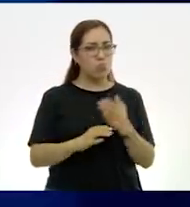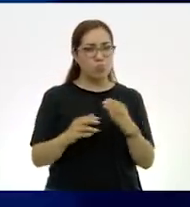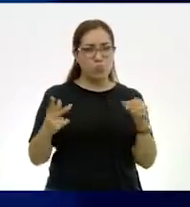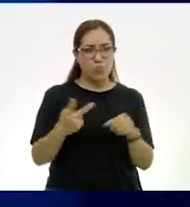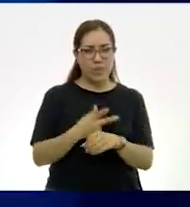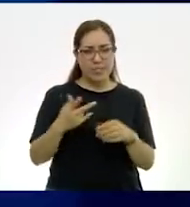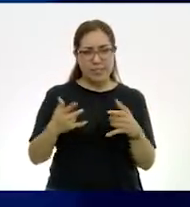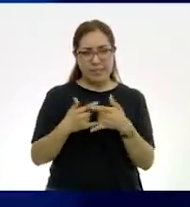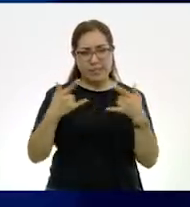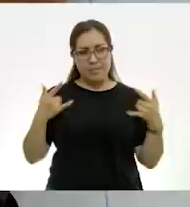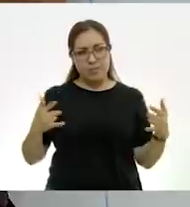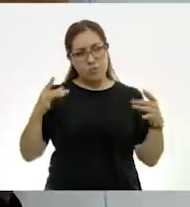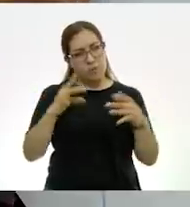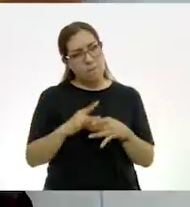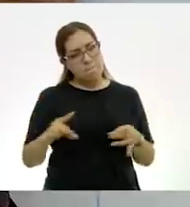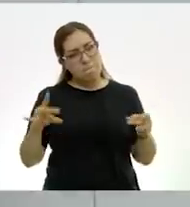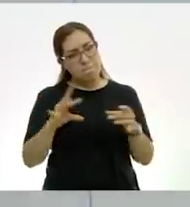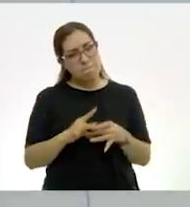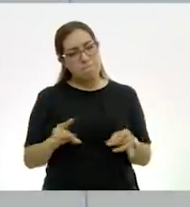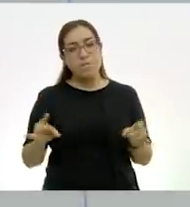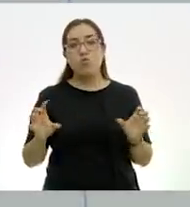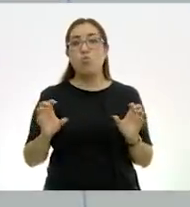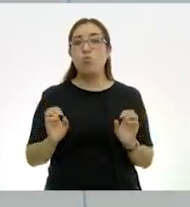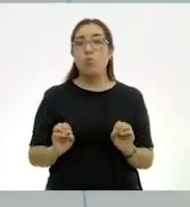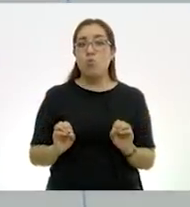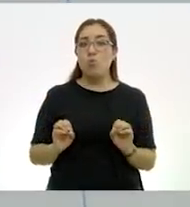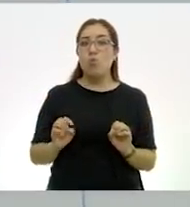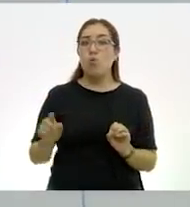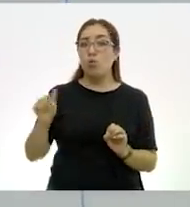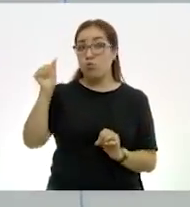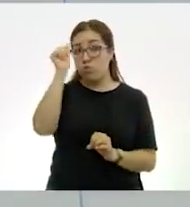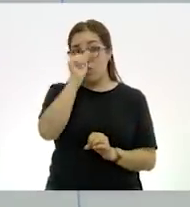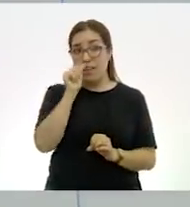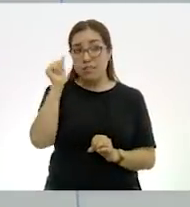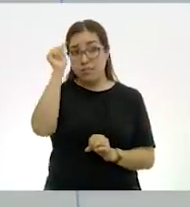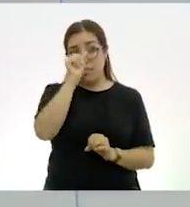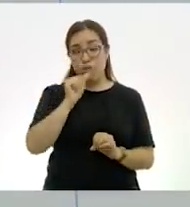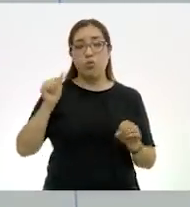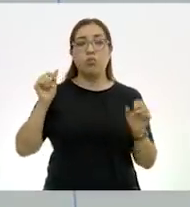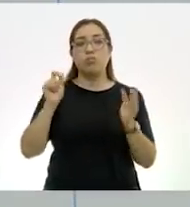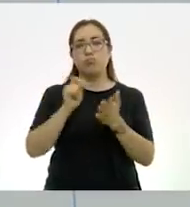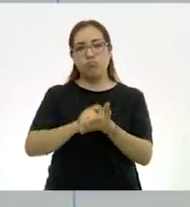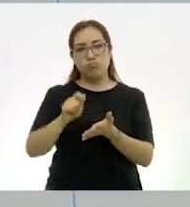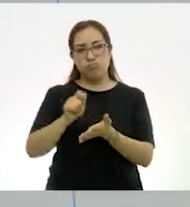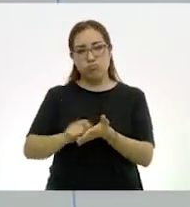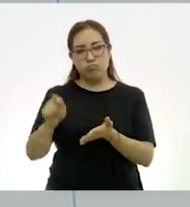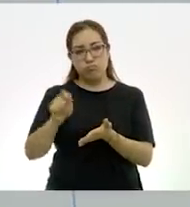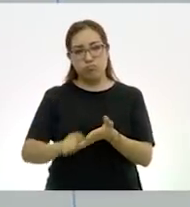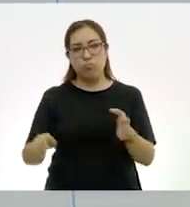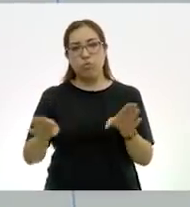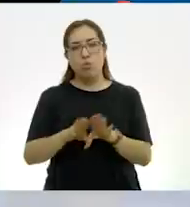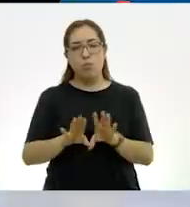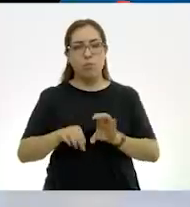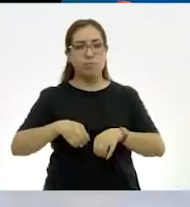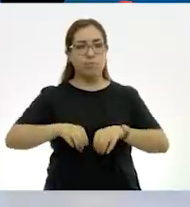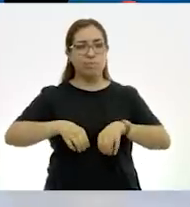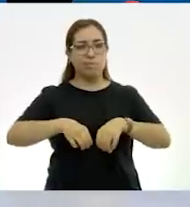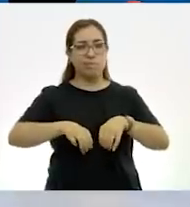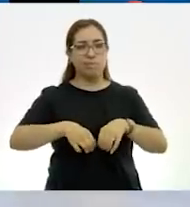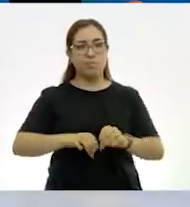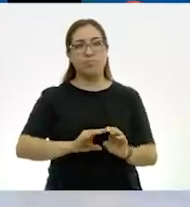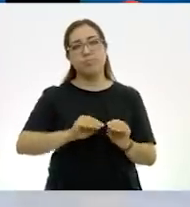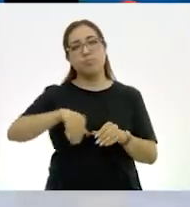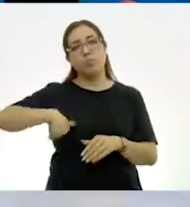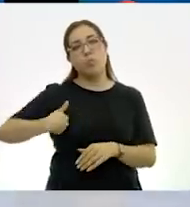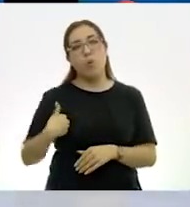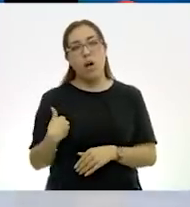historias. Dejaban también escritos los sacerdotes en unos rollos, dejaban escritos ritos, Ritos,